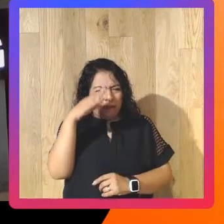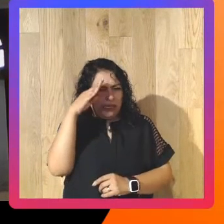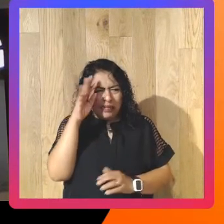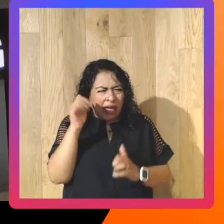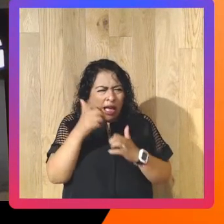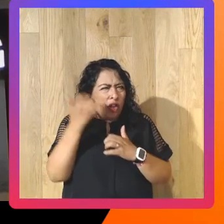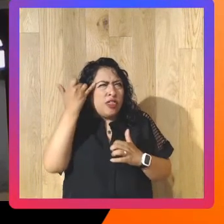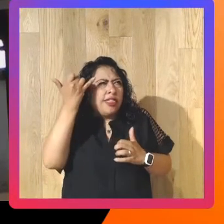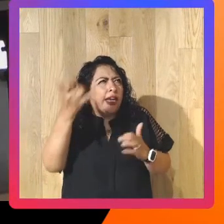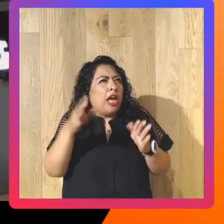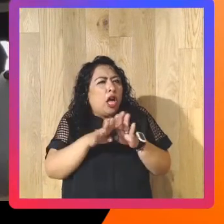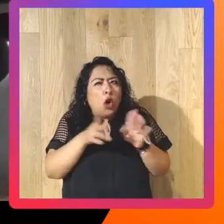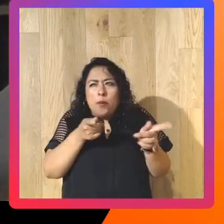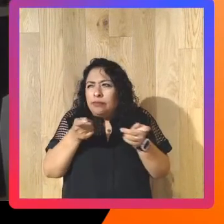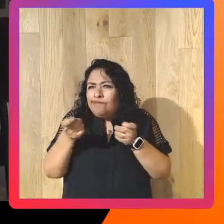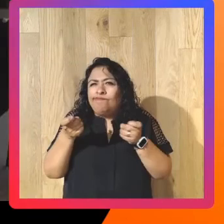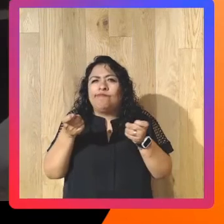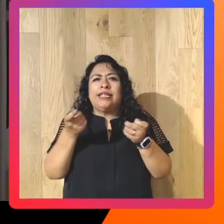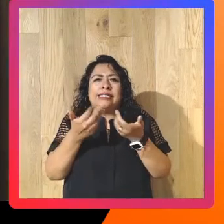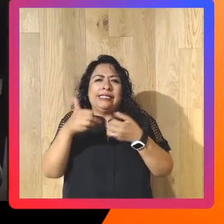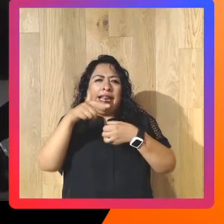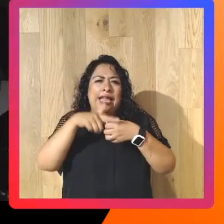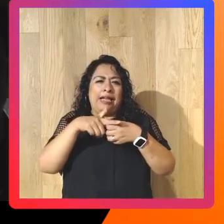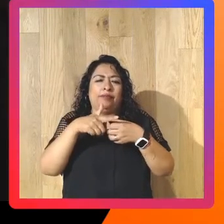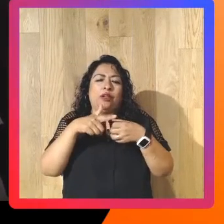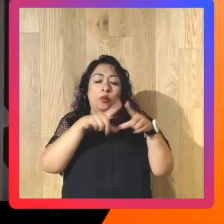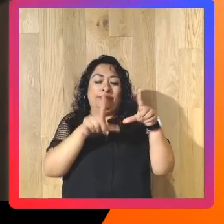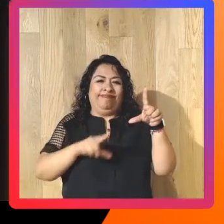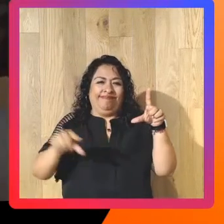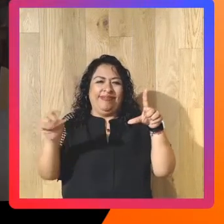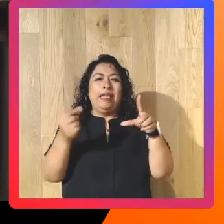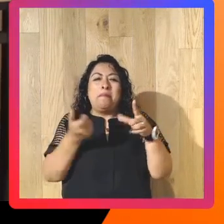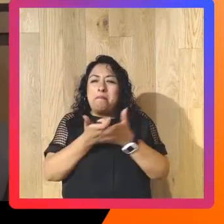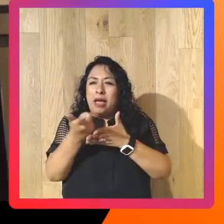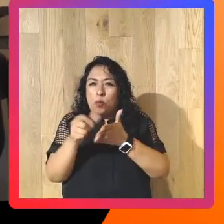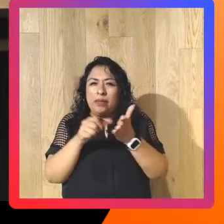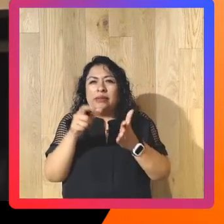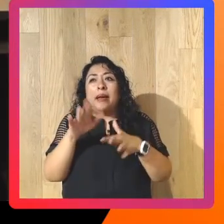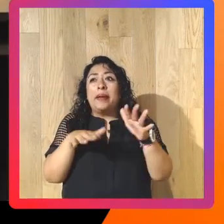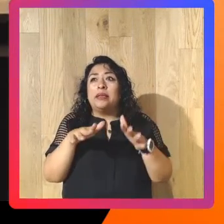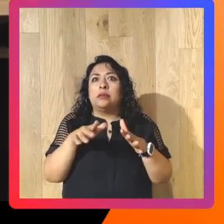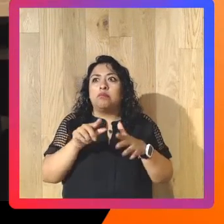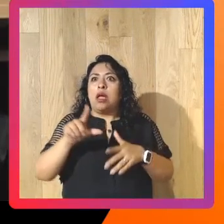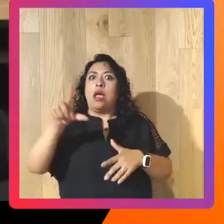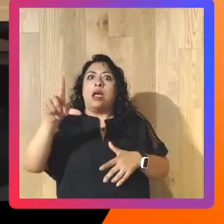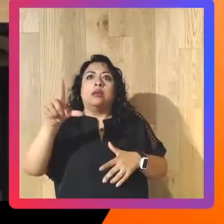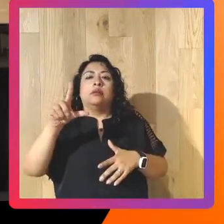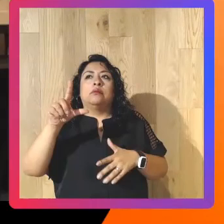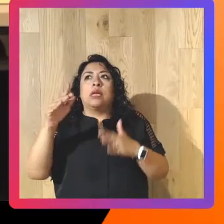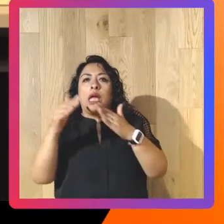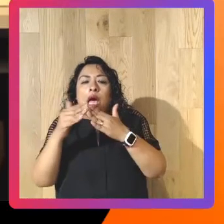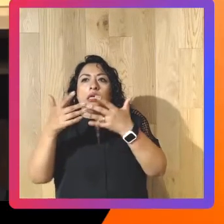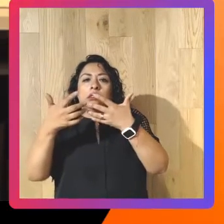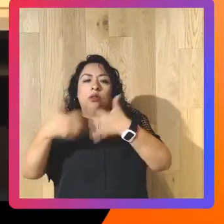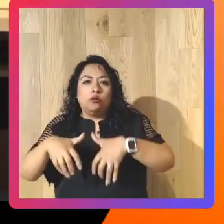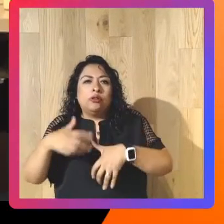alguna estrategia para regular los salarios a nivel nacional? De pronto hay un crecimiento en algunos lugares en cuanto a casa e